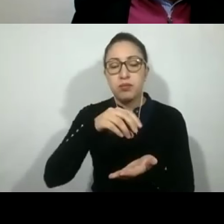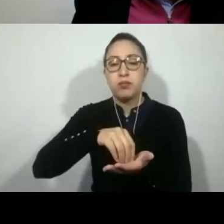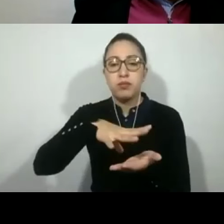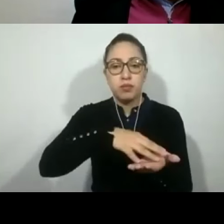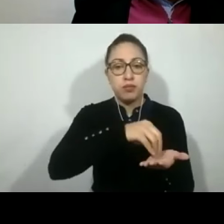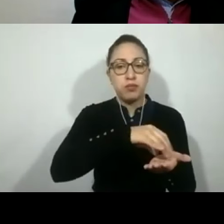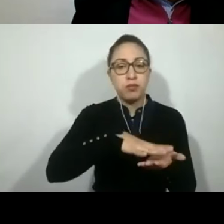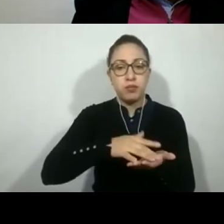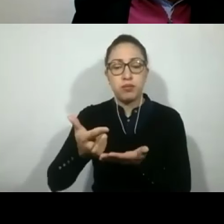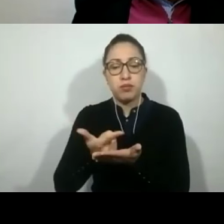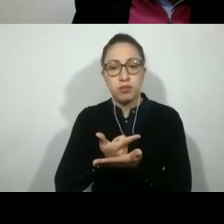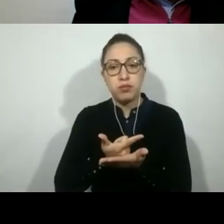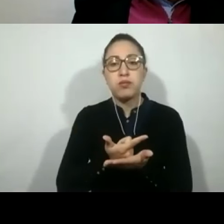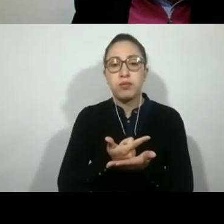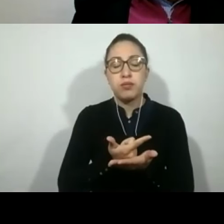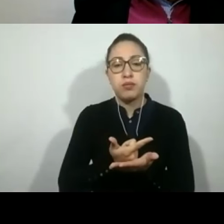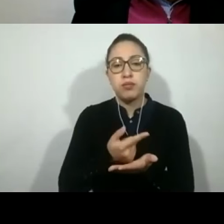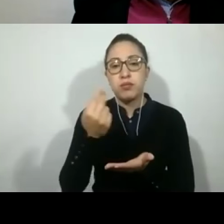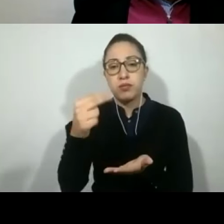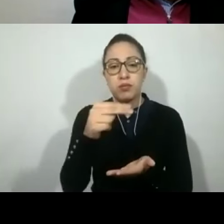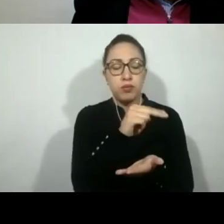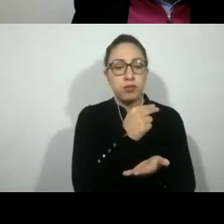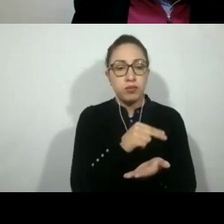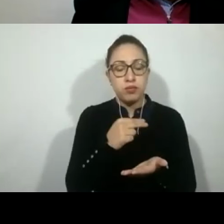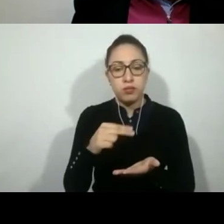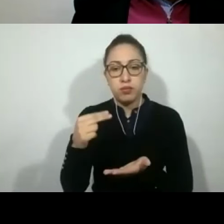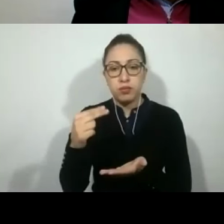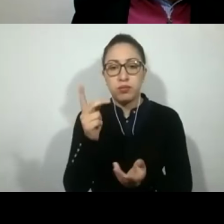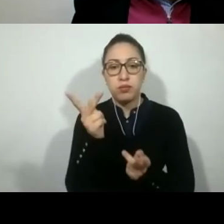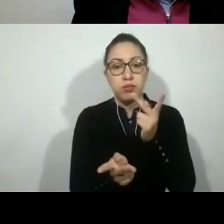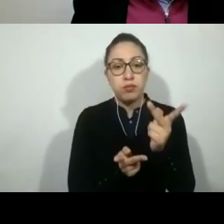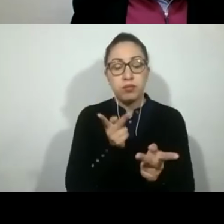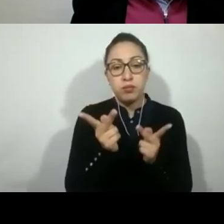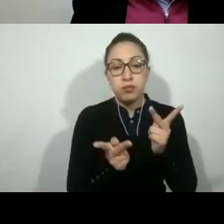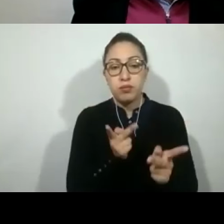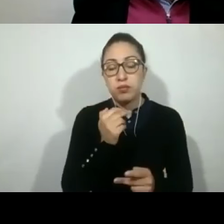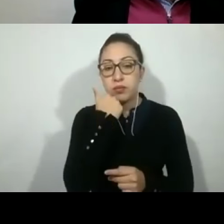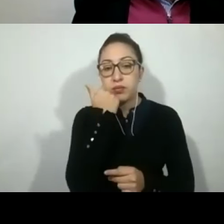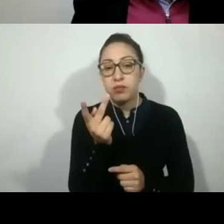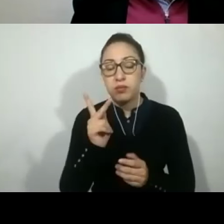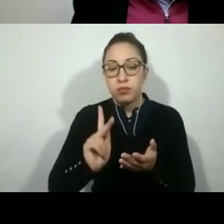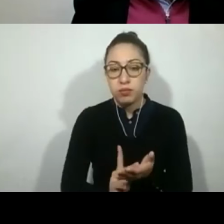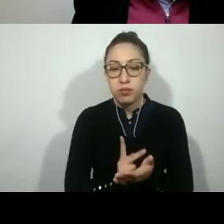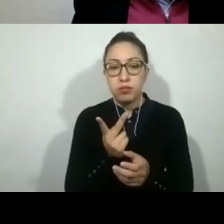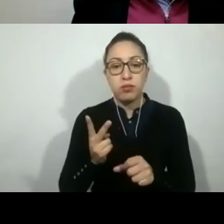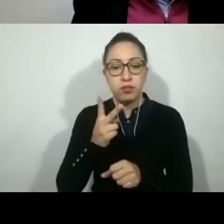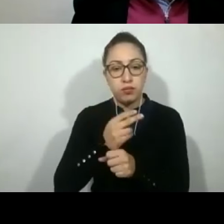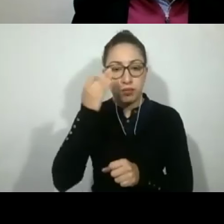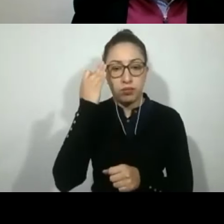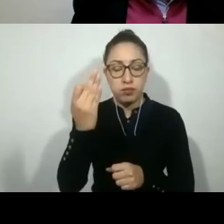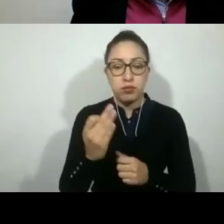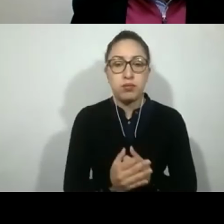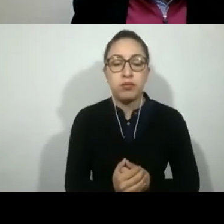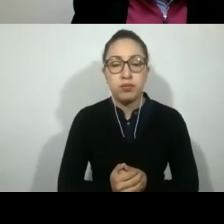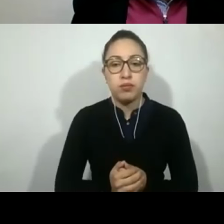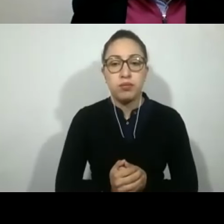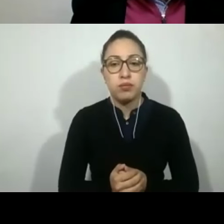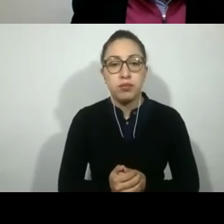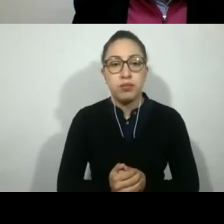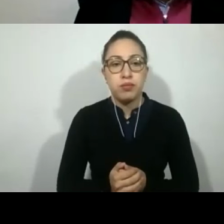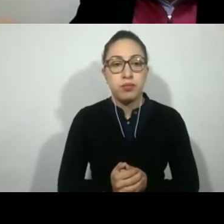una nueva lista de diputadas y diputados que deseen intervenir para una segunda ronda de preguntas. El tiempo